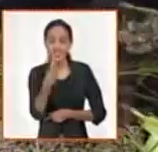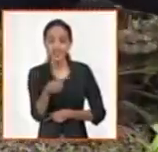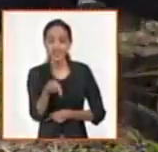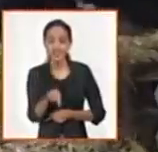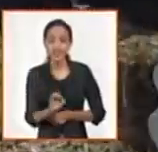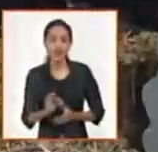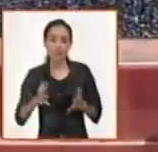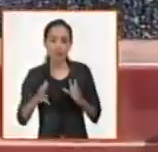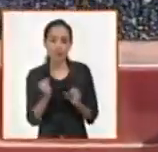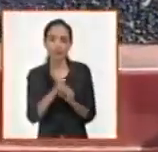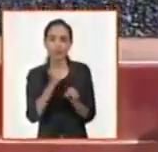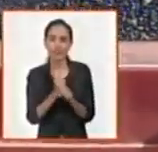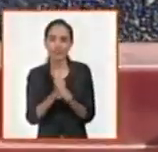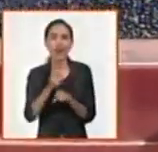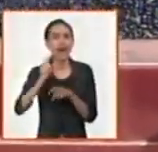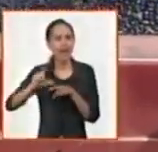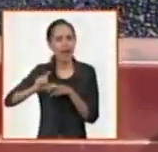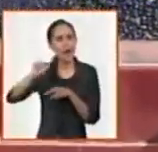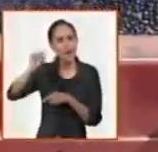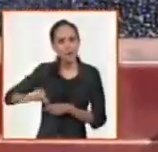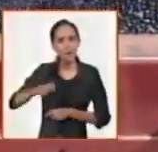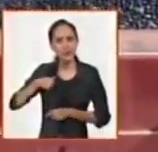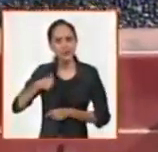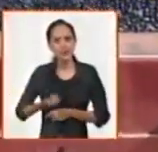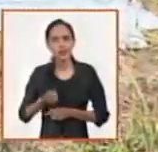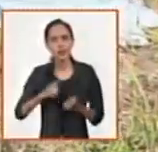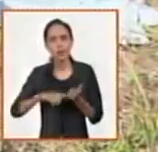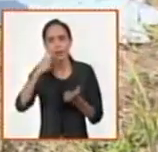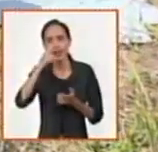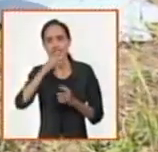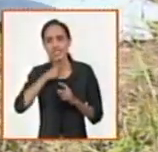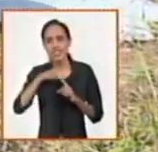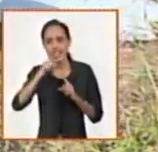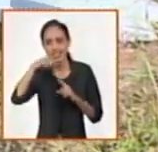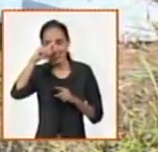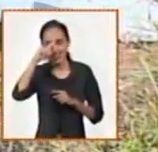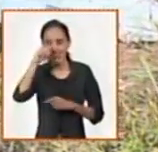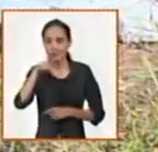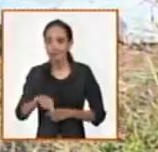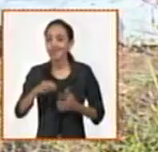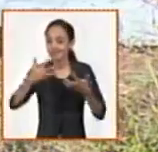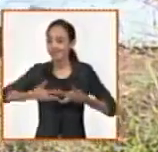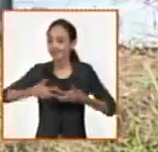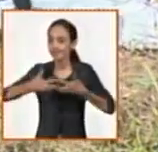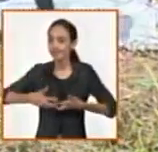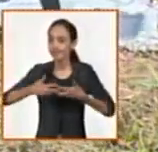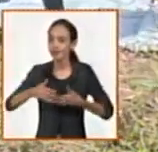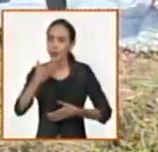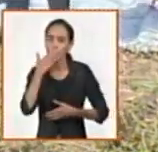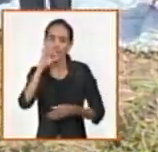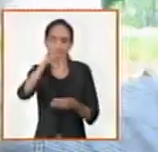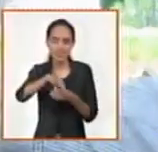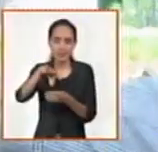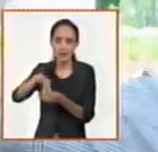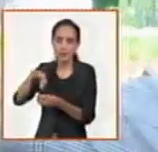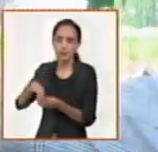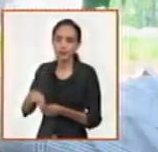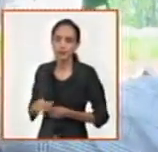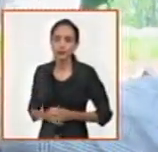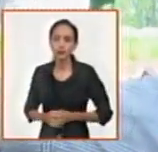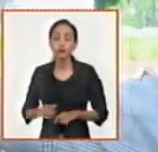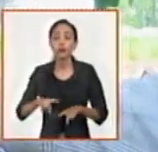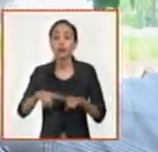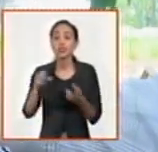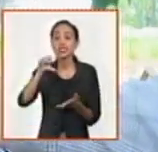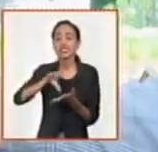del estilo de trabajo de este guajiro placeteño, que es una garantía en eso de producir buenas semillas. Por eso es que